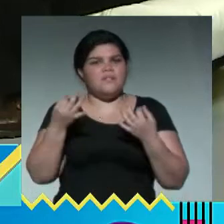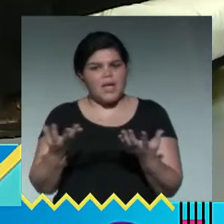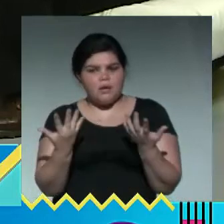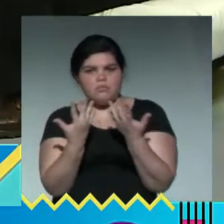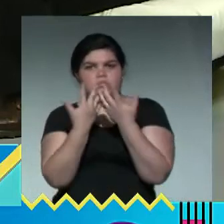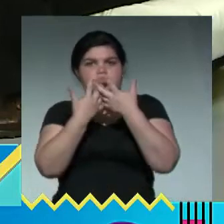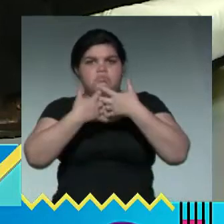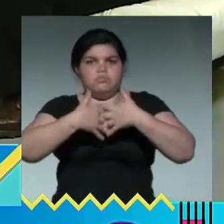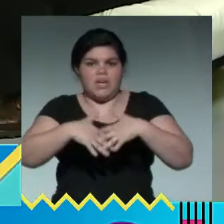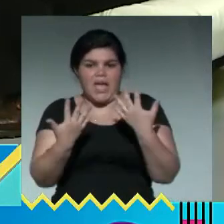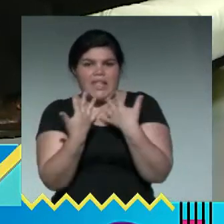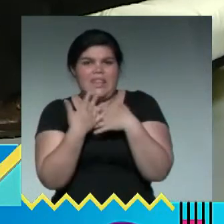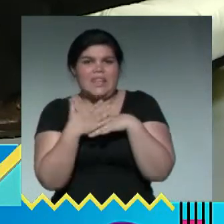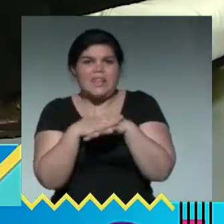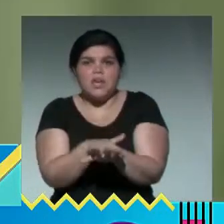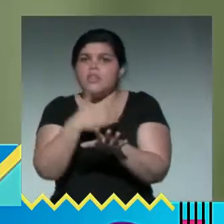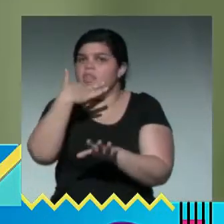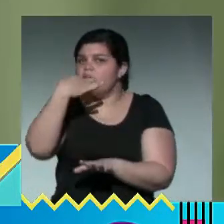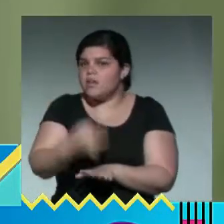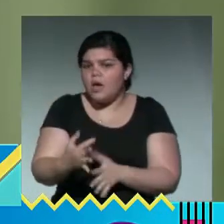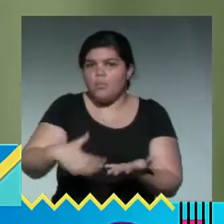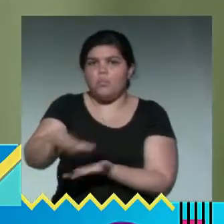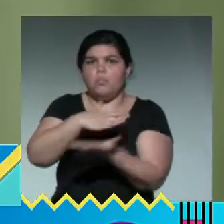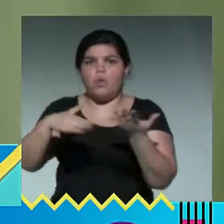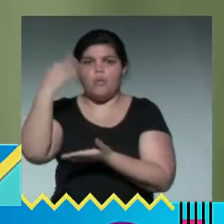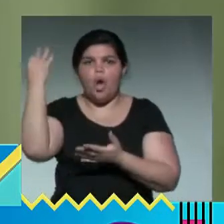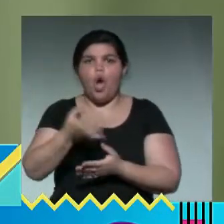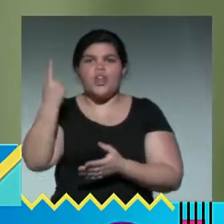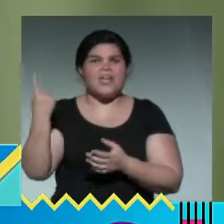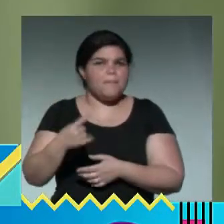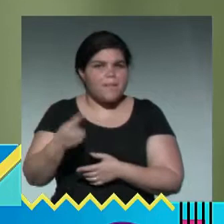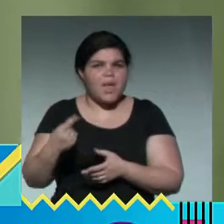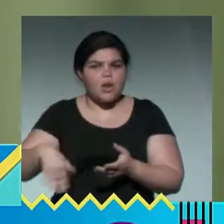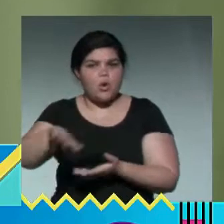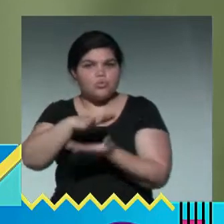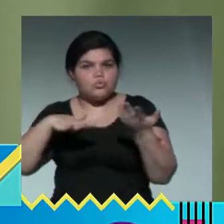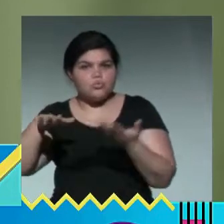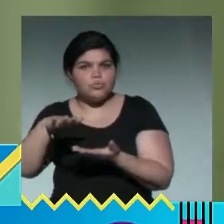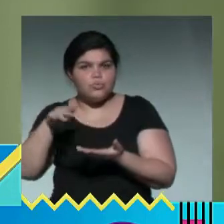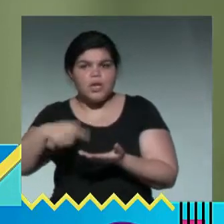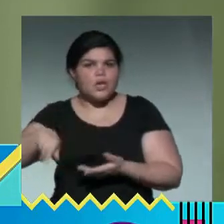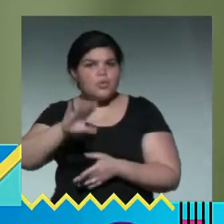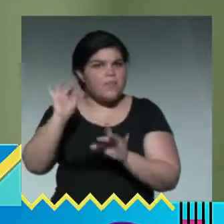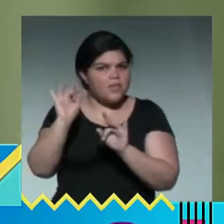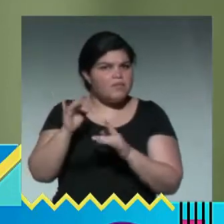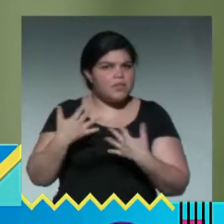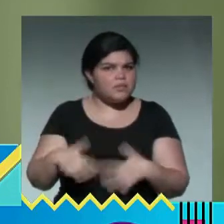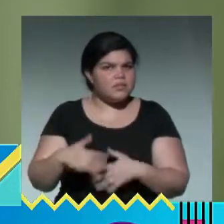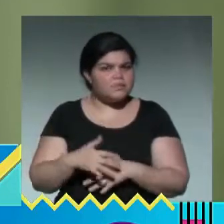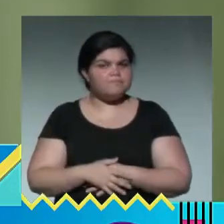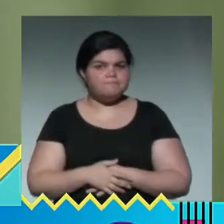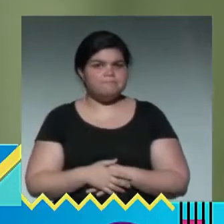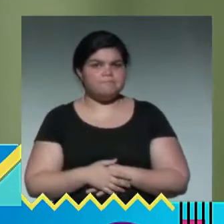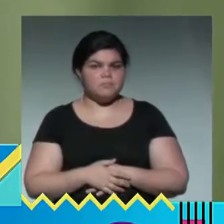o insertar a estos pueblos originarios. Y es clave. Se utiliza a estos pueblos en